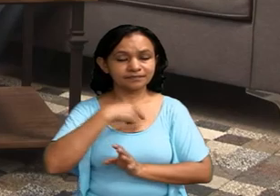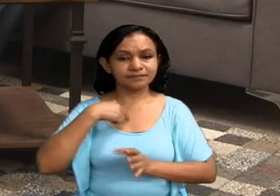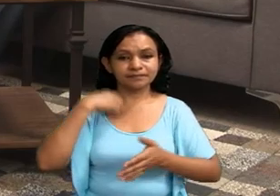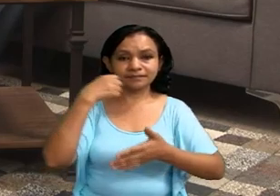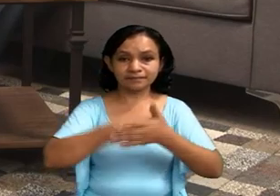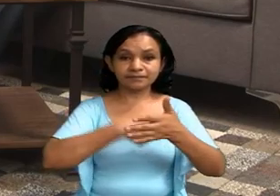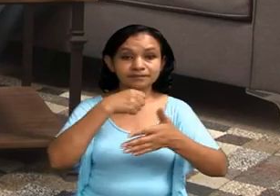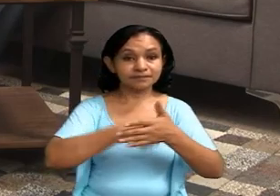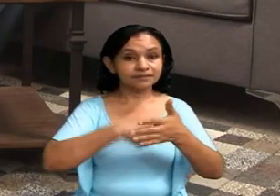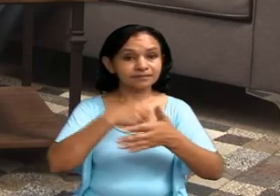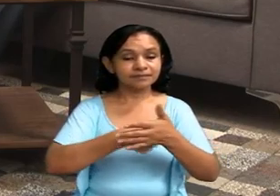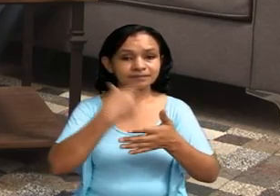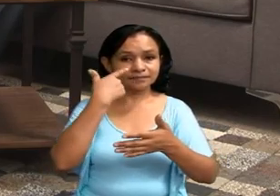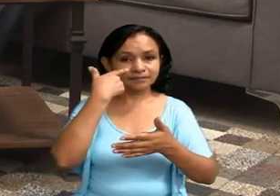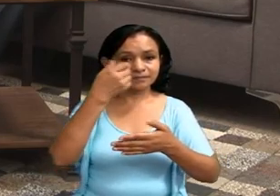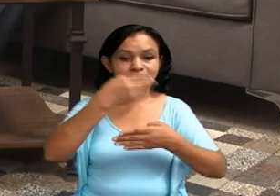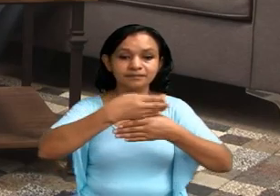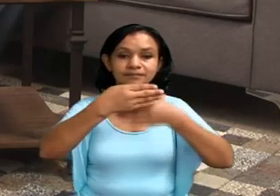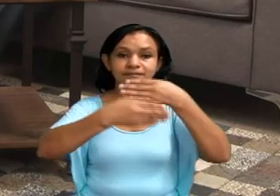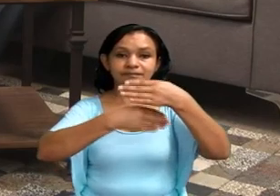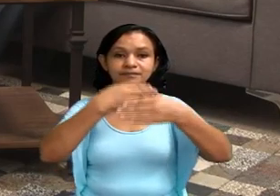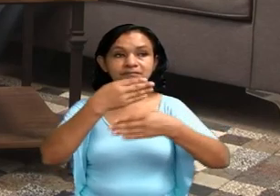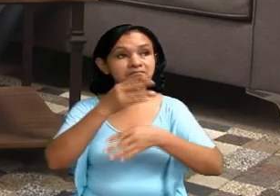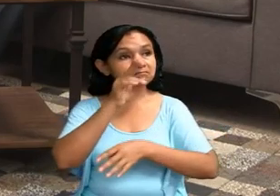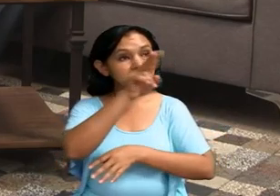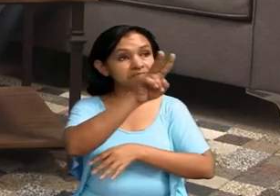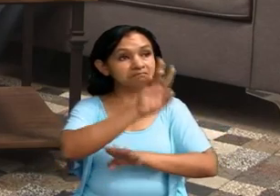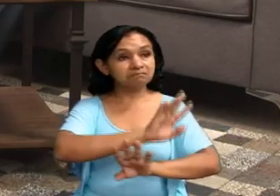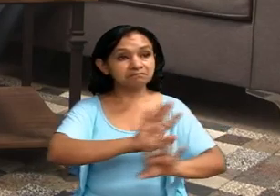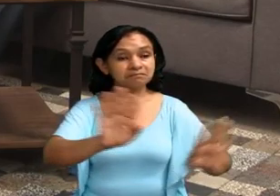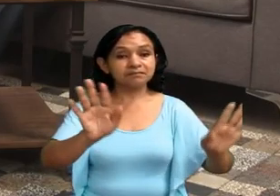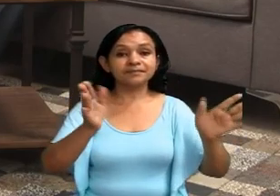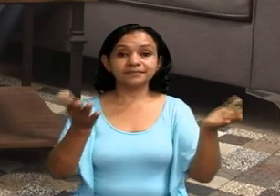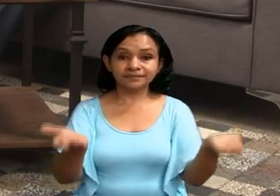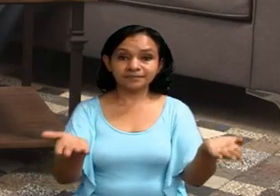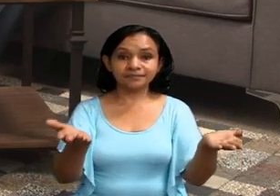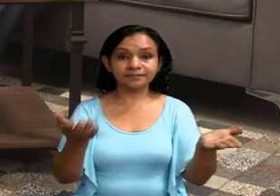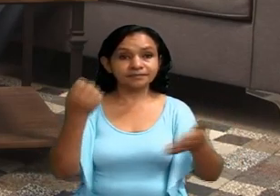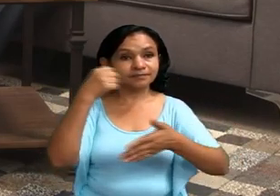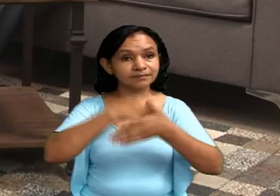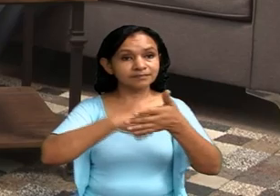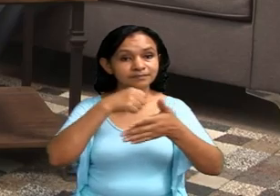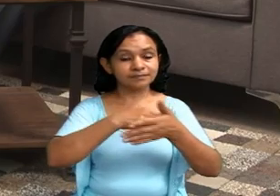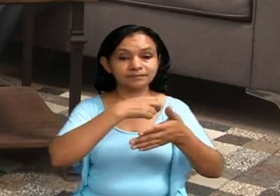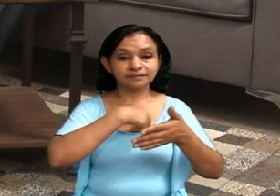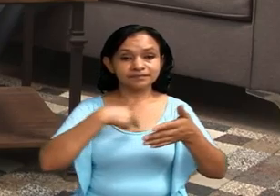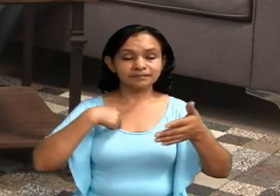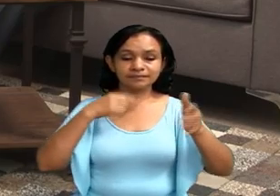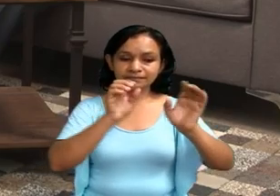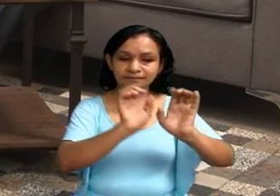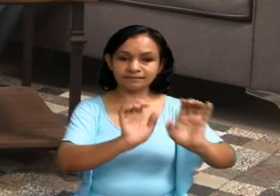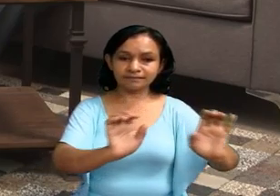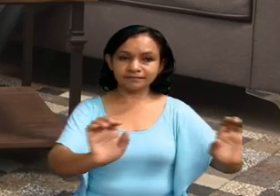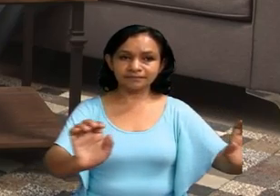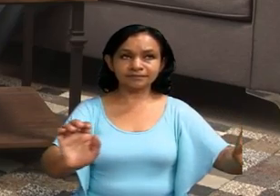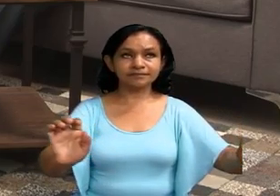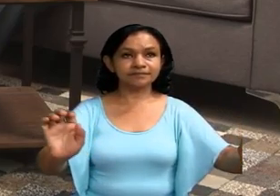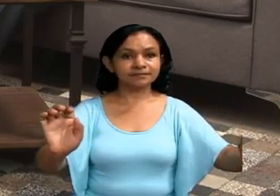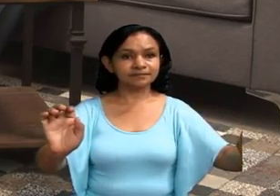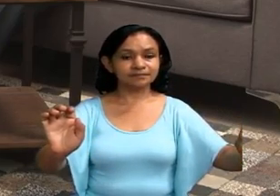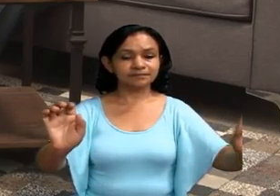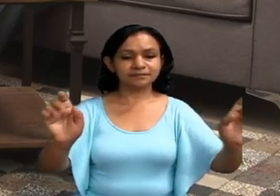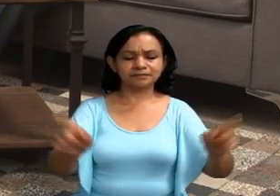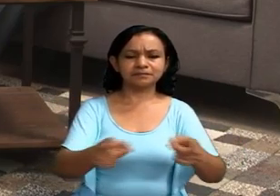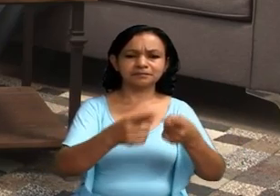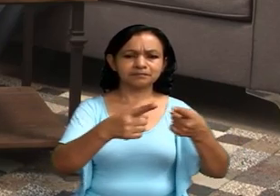y también. Y vaya, que solo conocer la infraestructura del teatro, sí, es un recorrido cultural. Y ese esfuerzo que vos viste ahí de los niños también, no solamente es tocar en